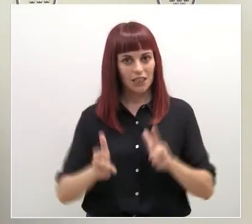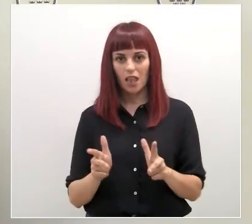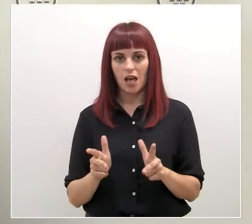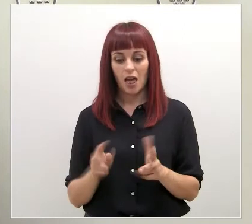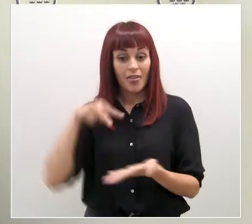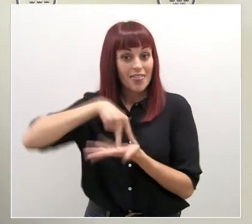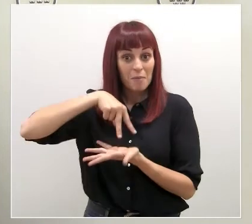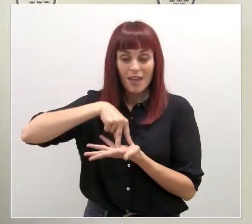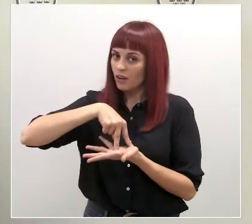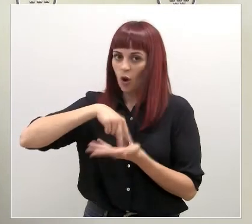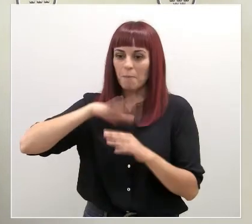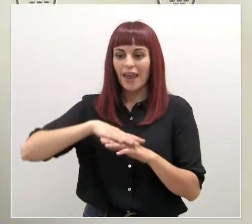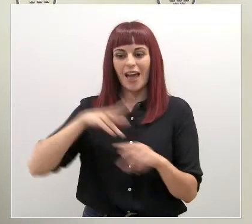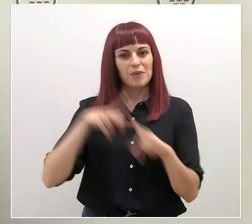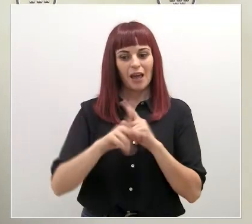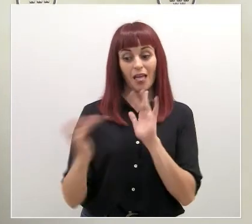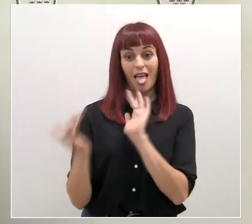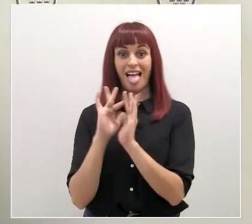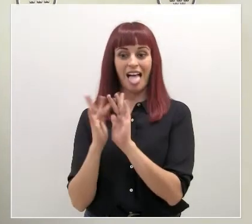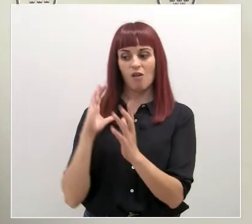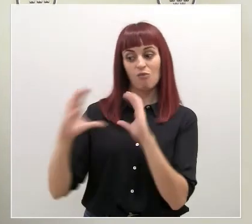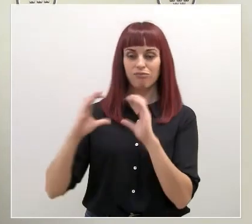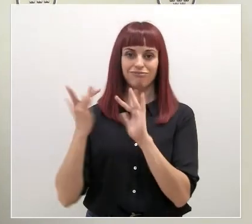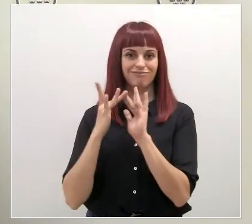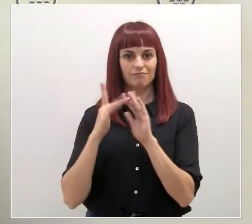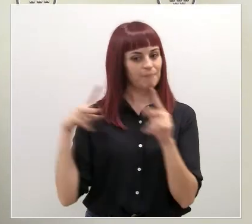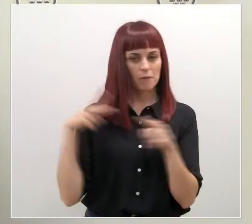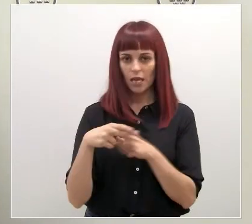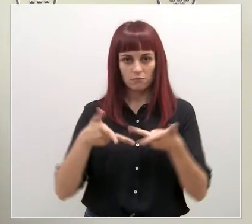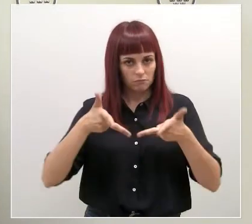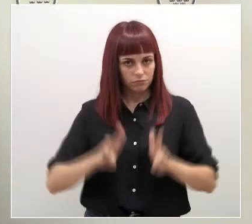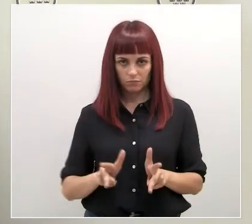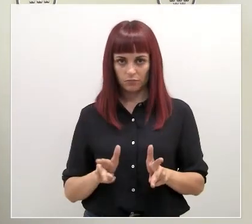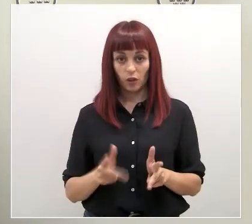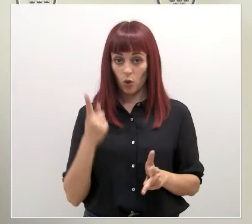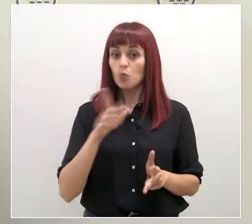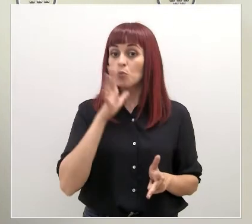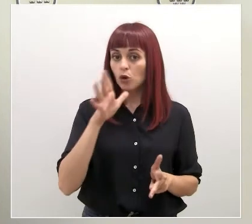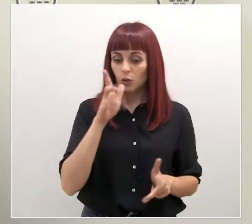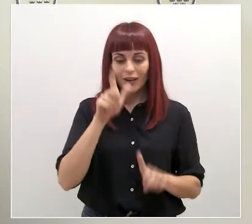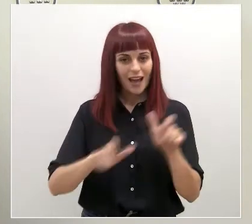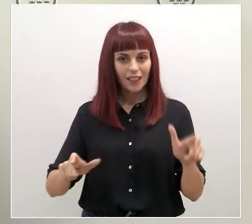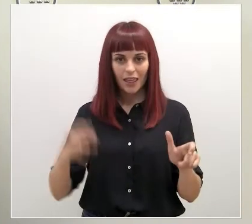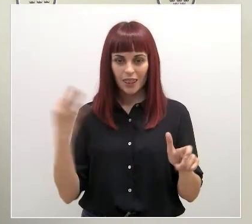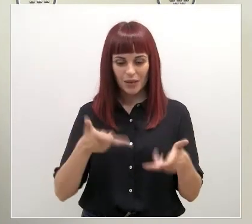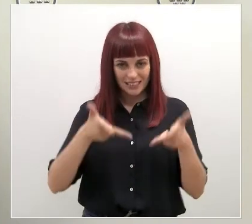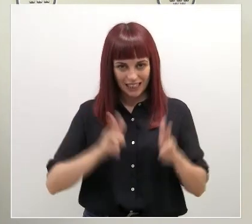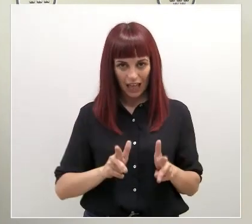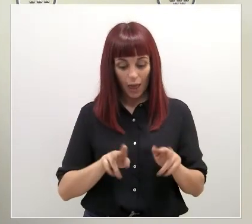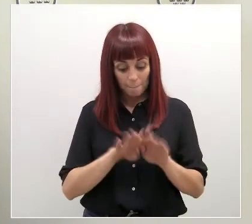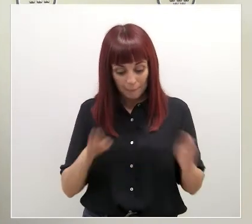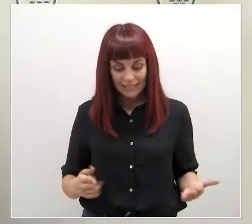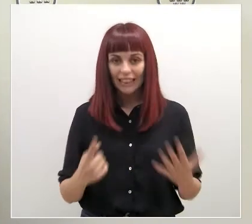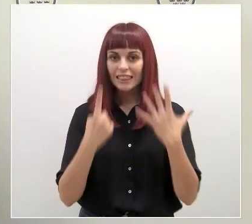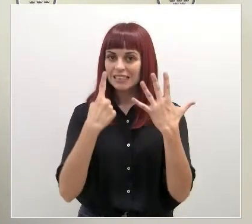se esté de pie, para evitar la interacción, para evitar la comunicación. Por tanto, una de las razones es que la gente esté controlada en mesas de